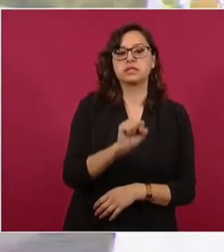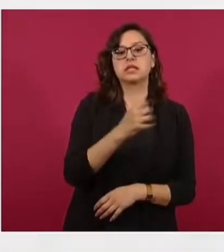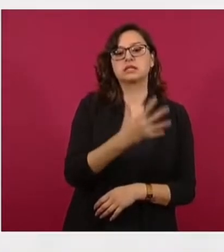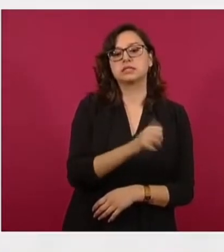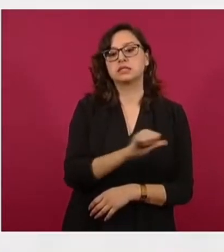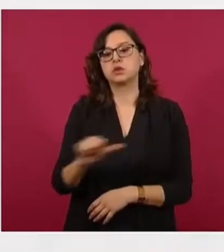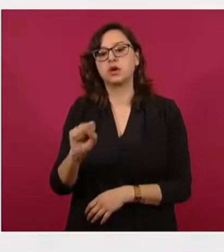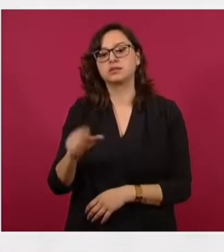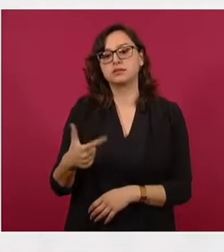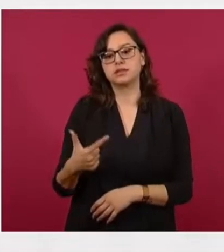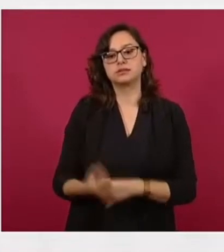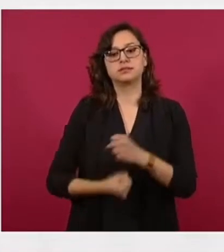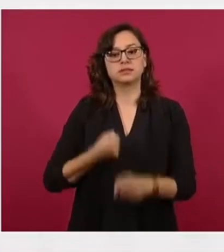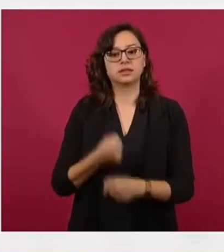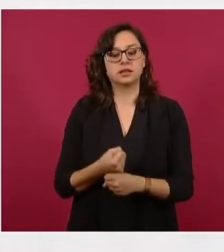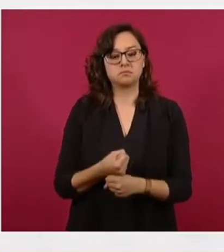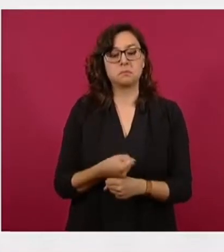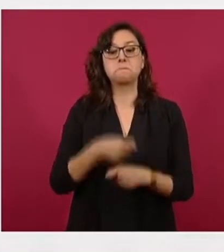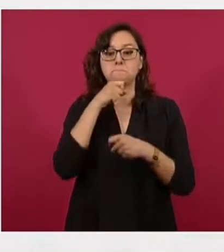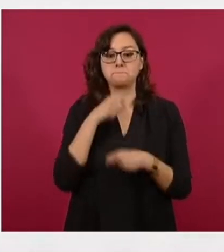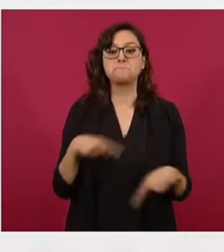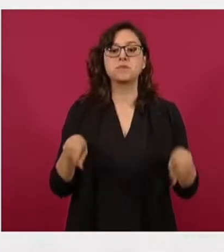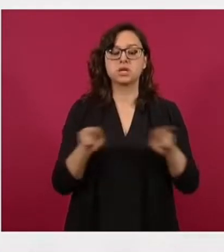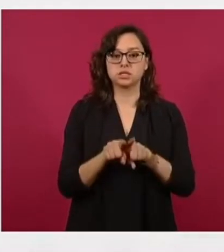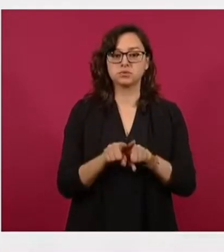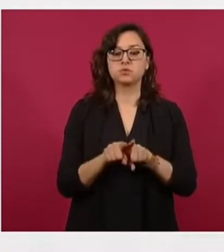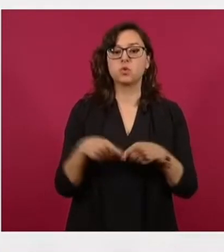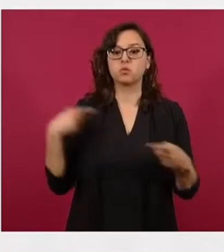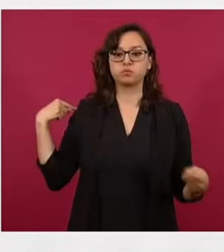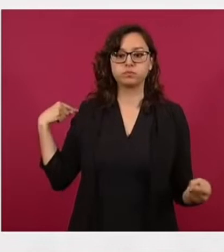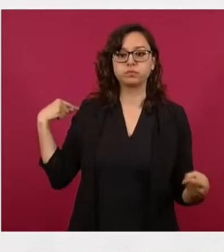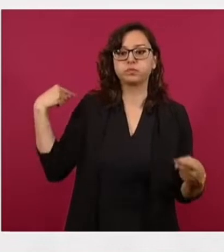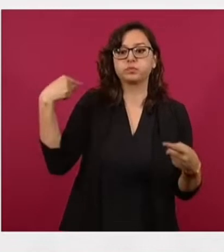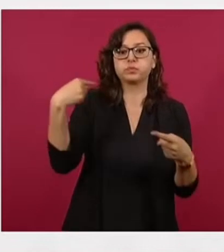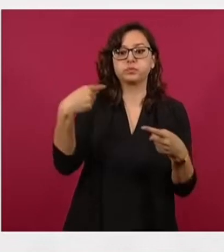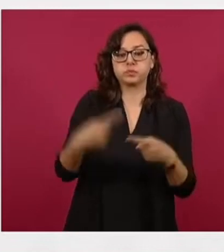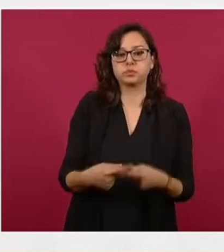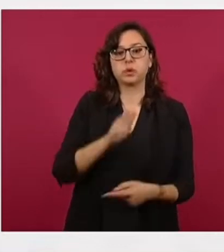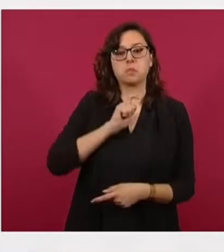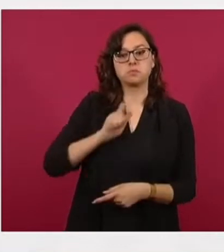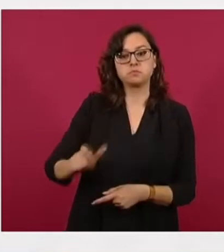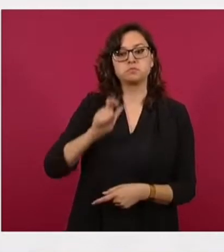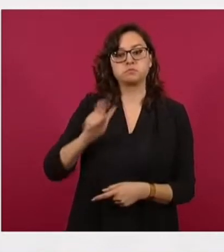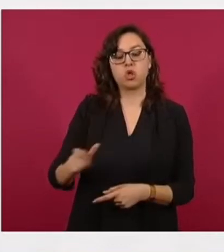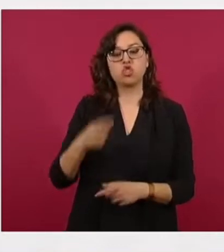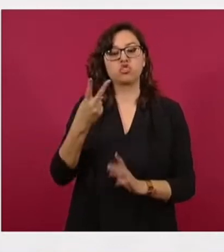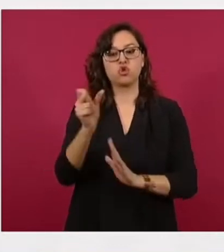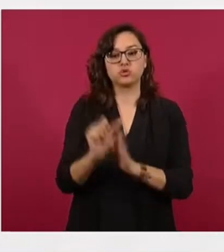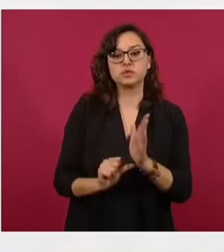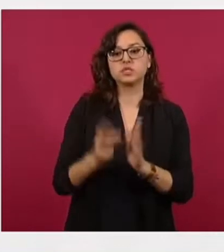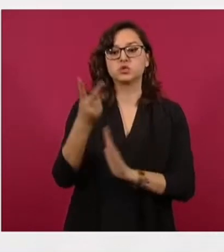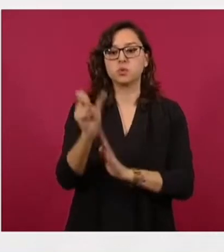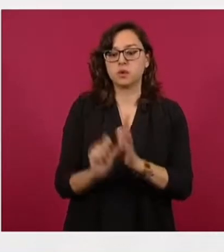y 67 años. Asimismo, de entonces a la fecha, la pensión bimestral